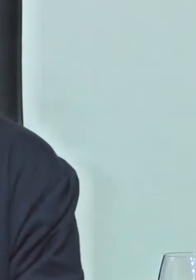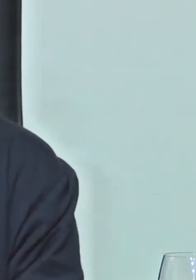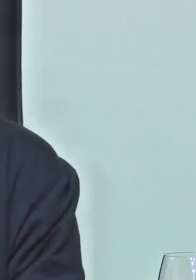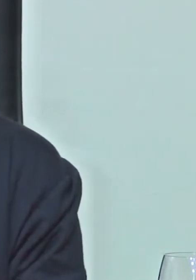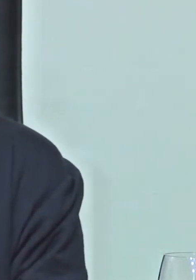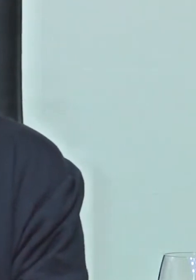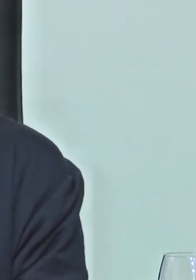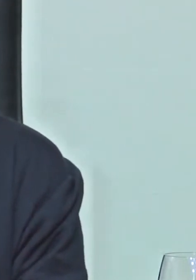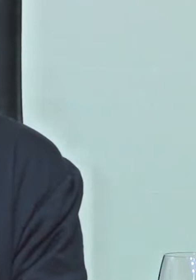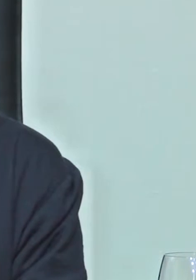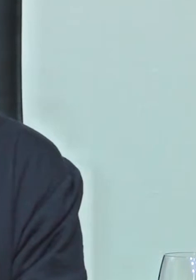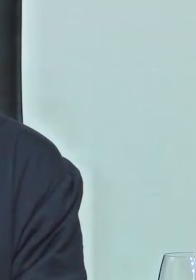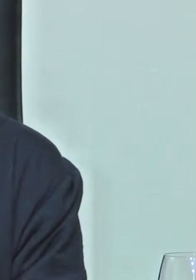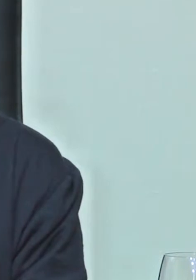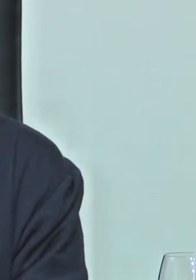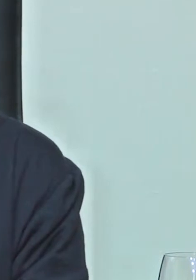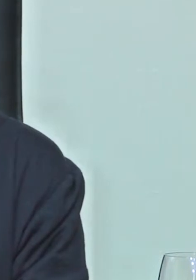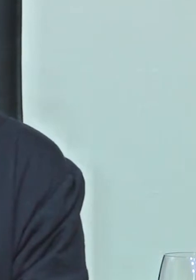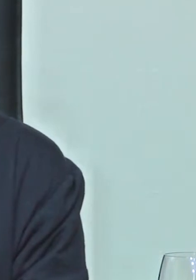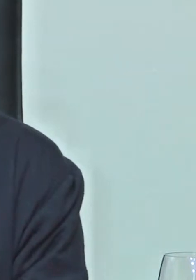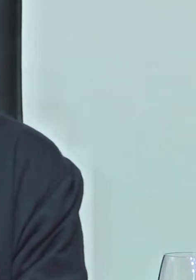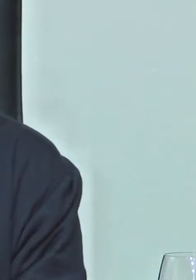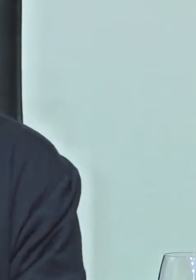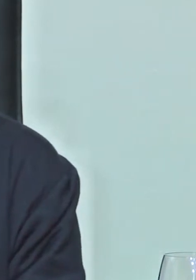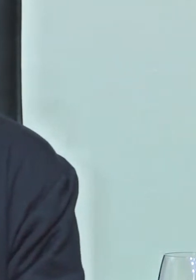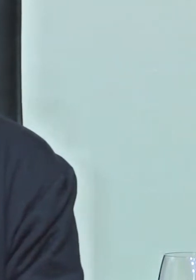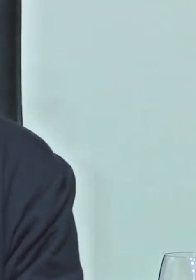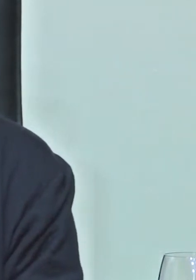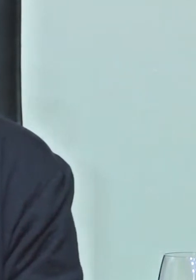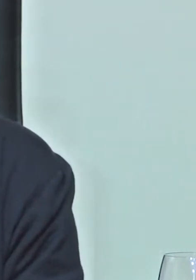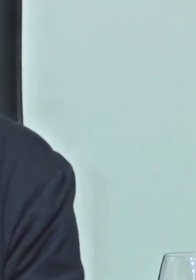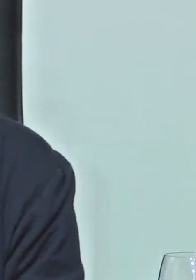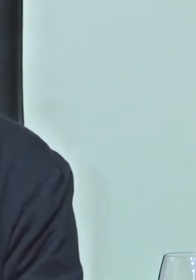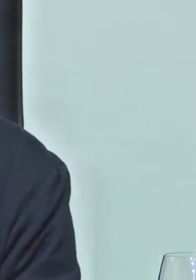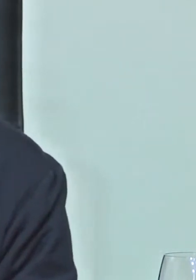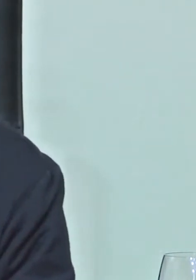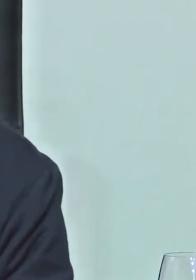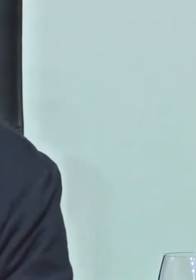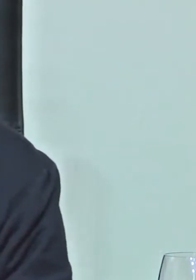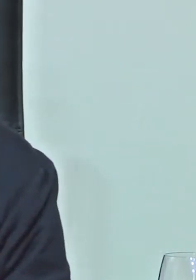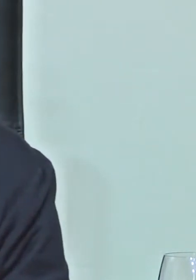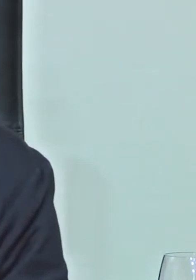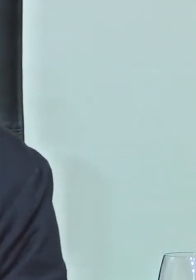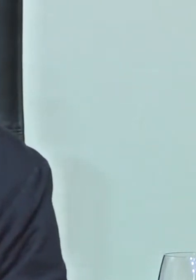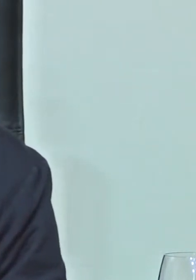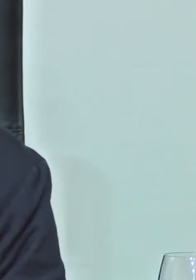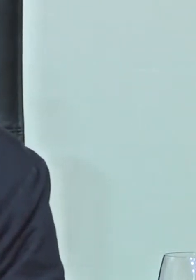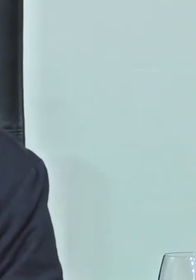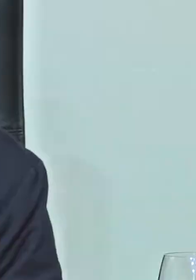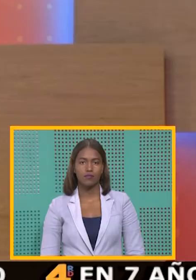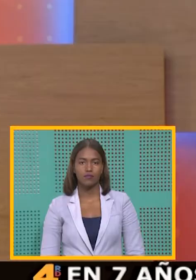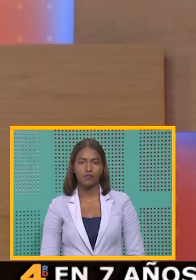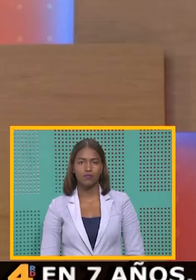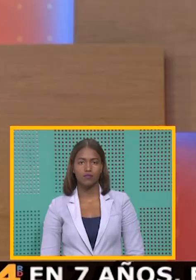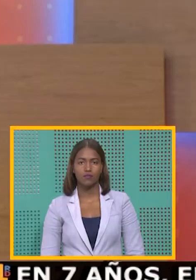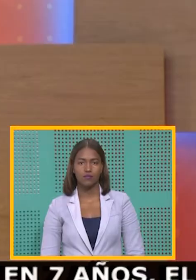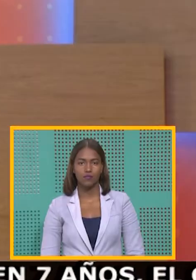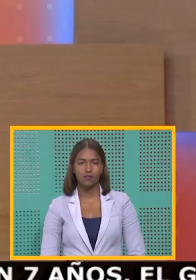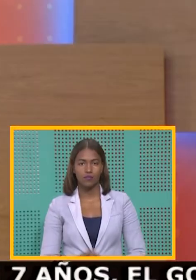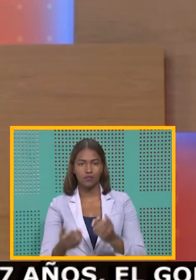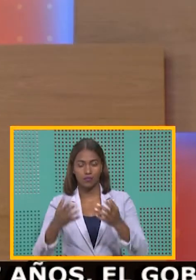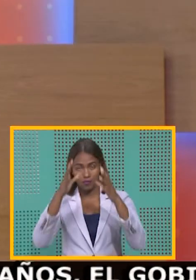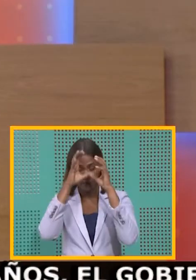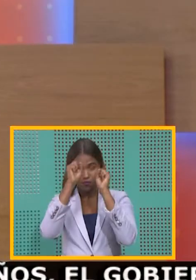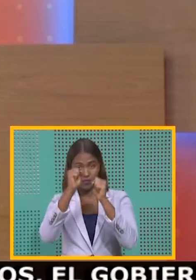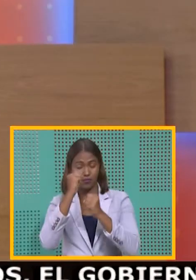que tiene un tratamiento diferenciado en materia de la política fiscal. Amigos,